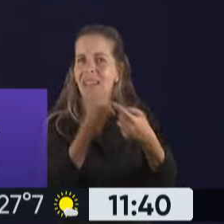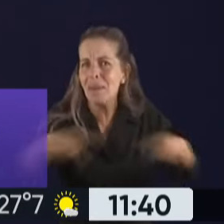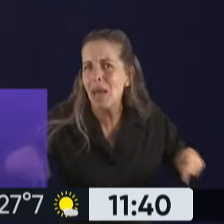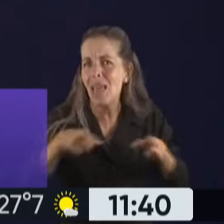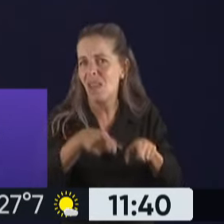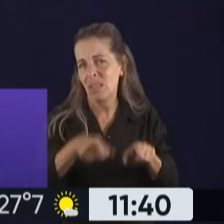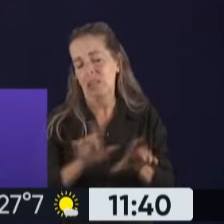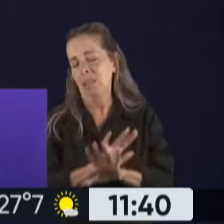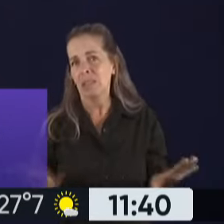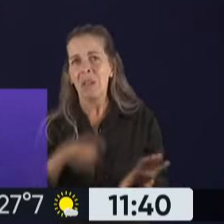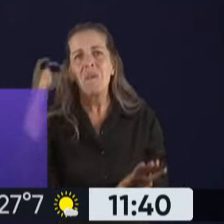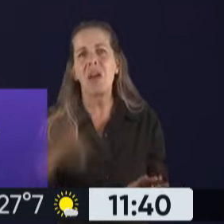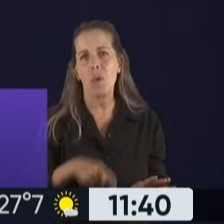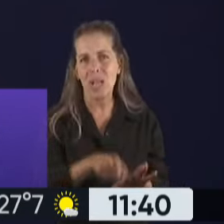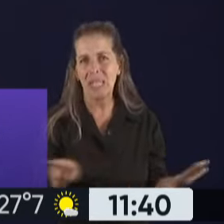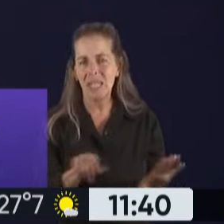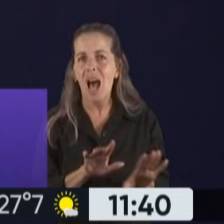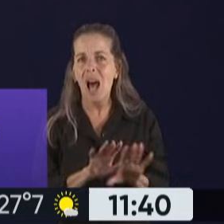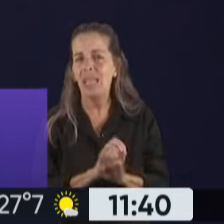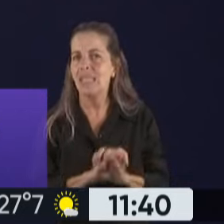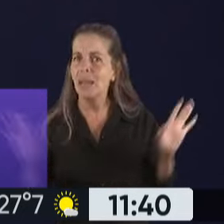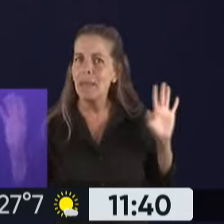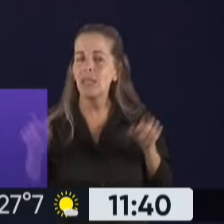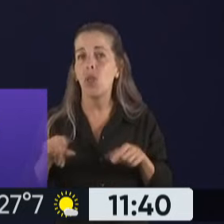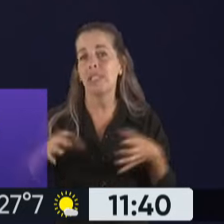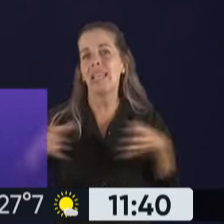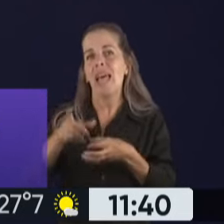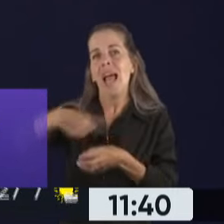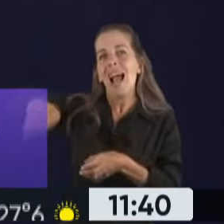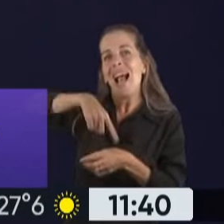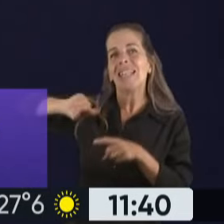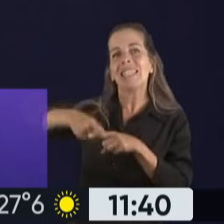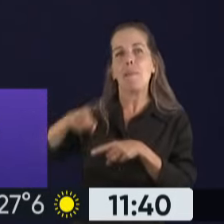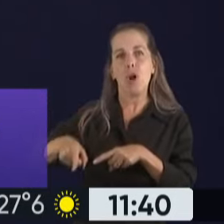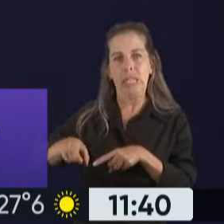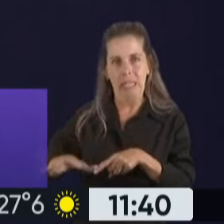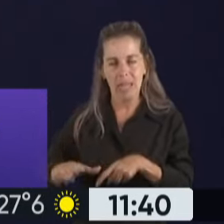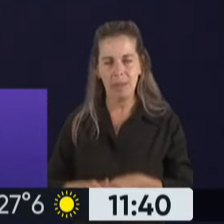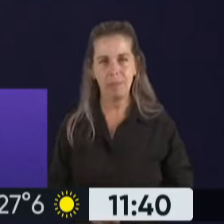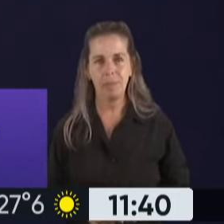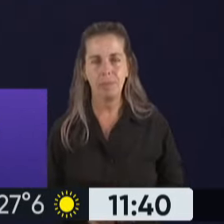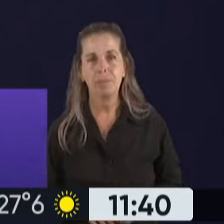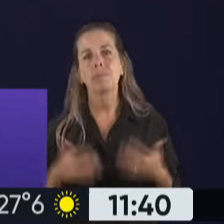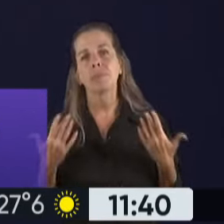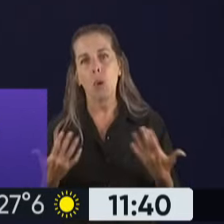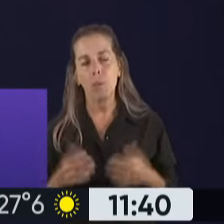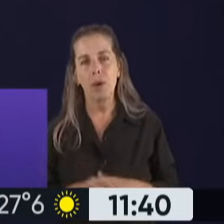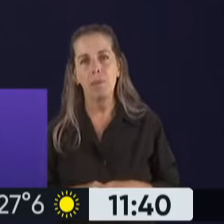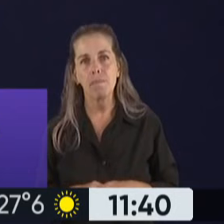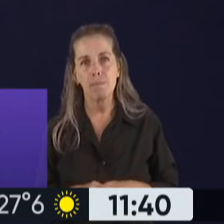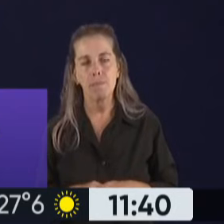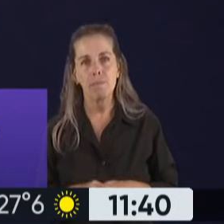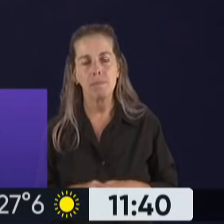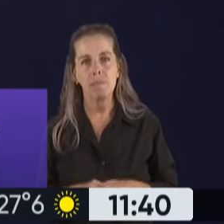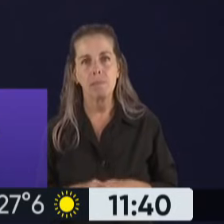la parte más cruel de la mala política o de la casta de la casta política por supuesto Más